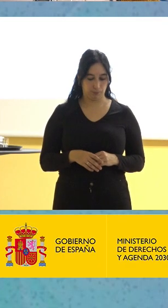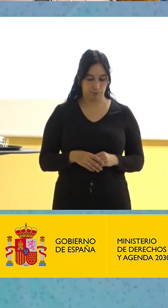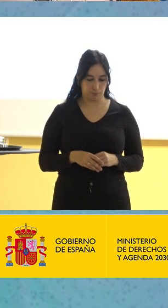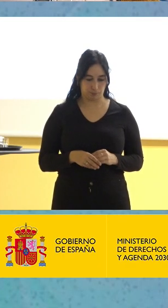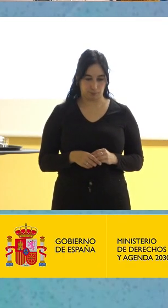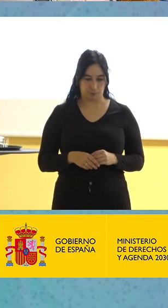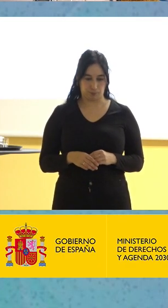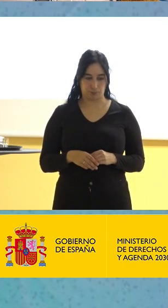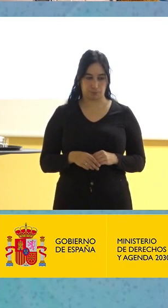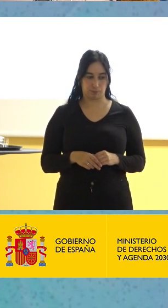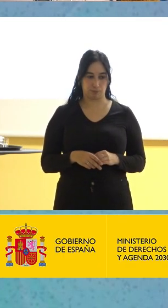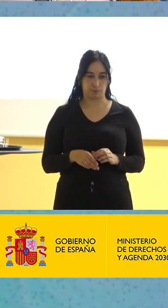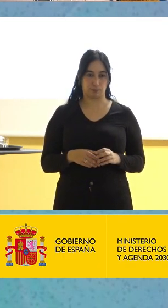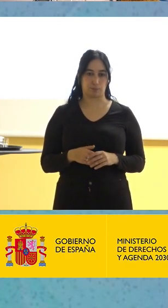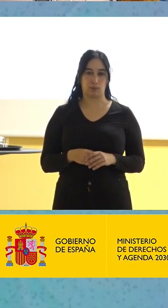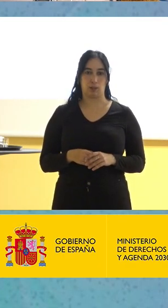Vale.